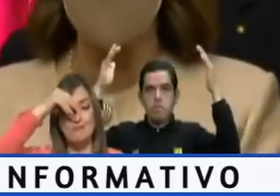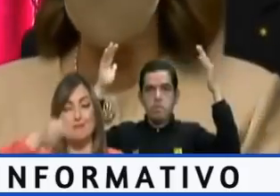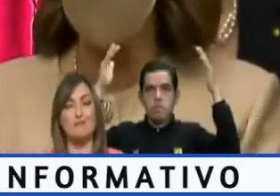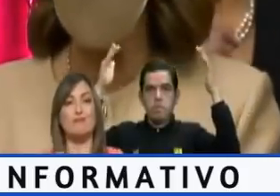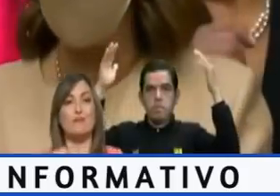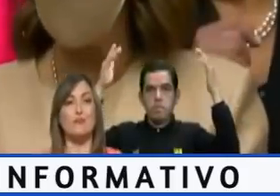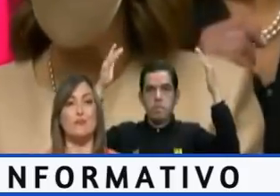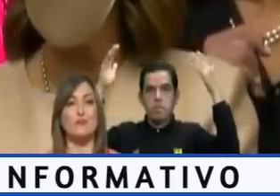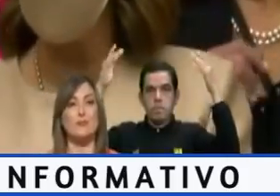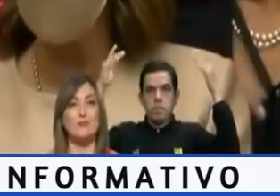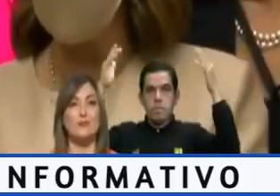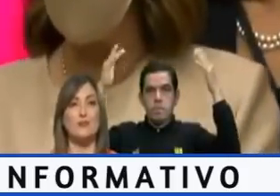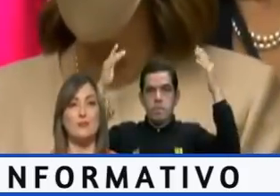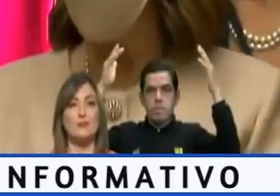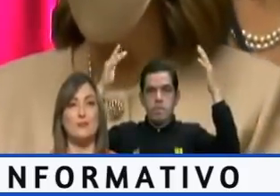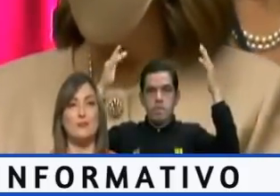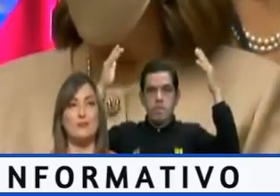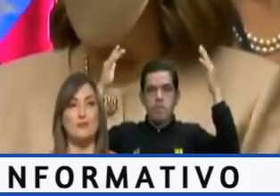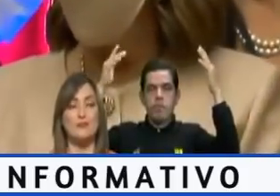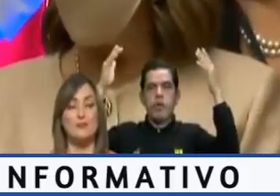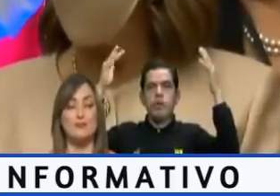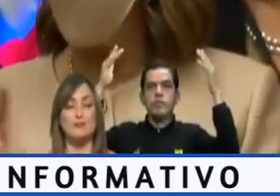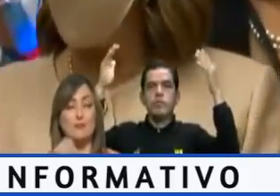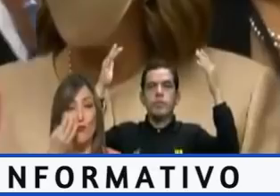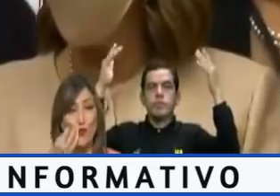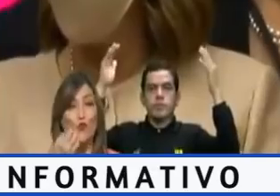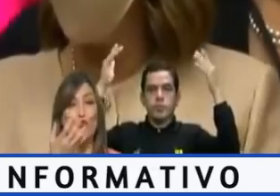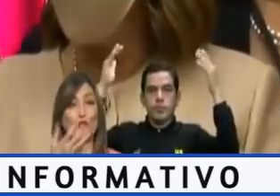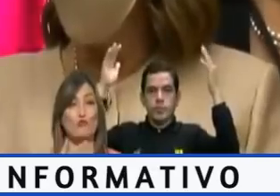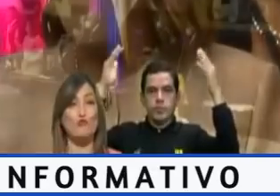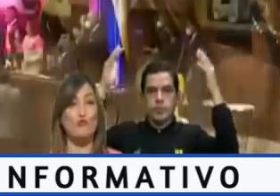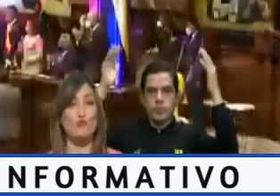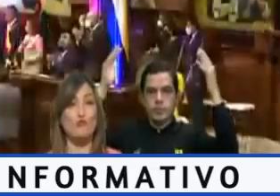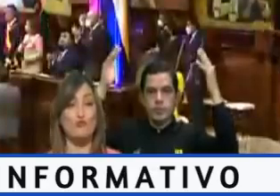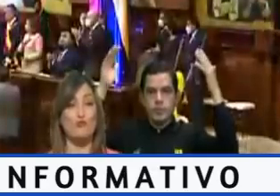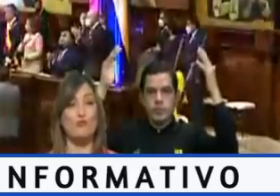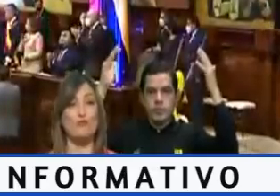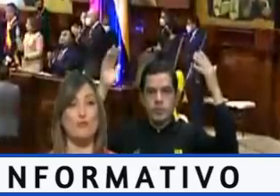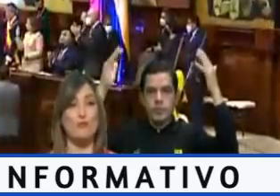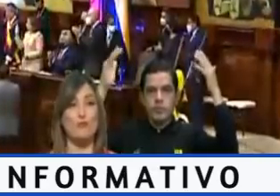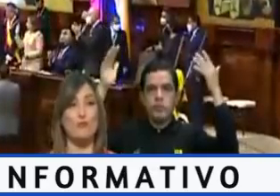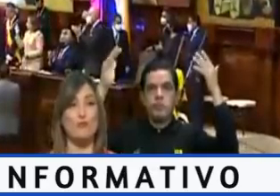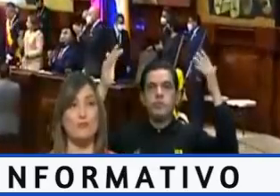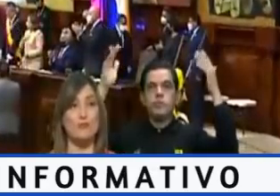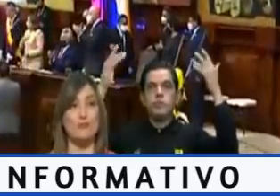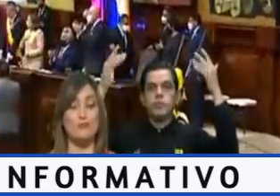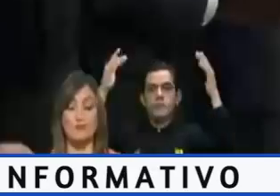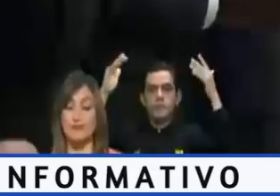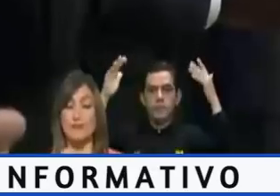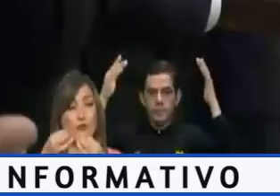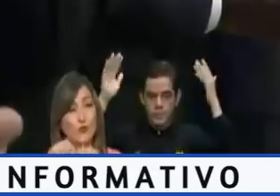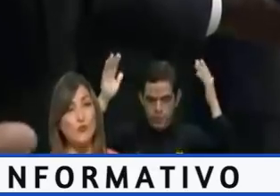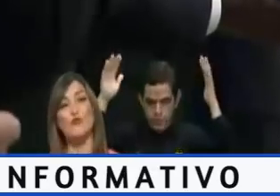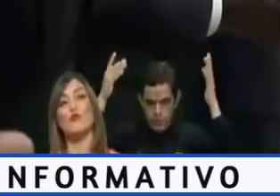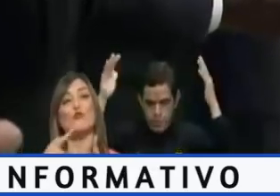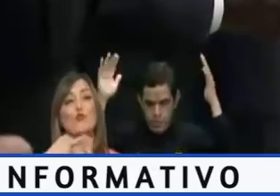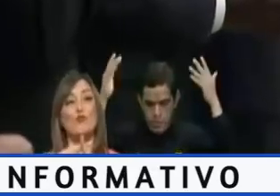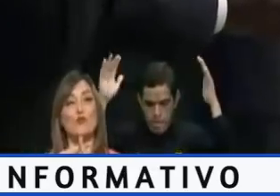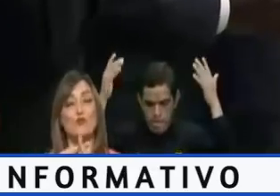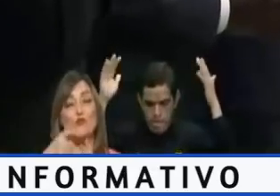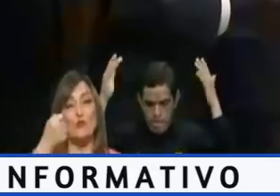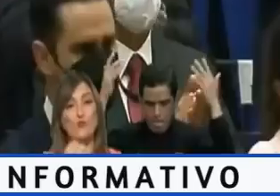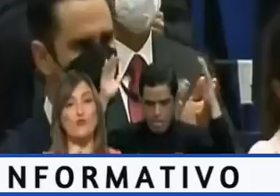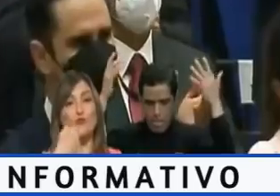había, han incrementado esa sensación de esperanza, de motivación, de optimismo en el sector comercial por querer invertir,